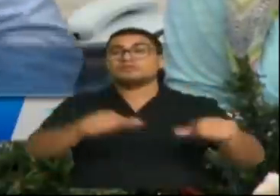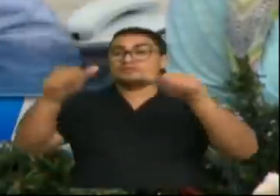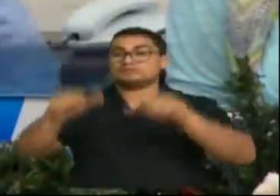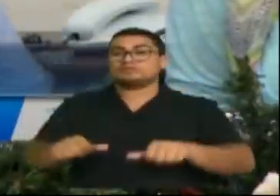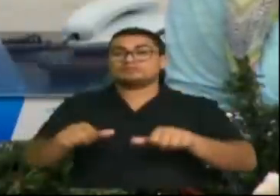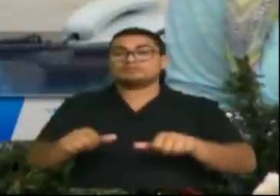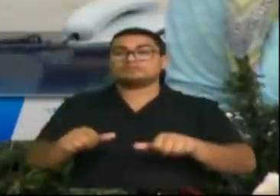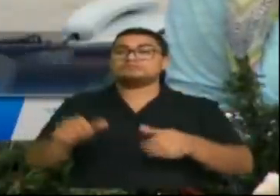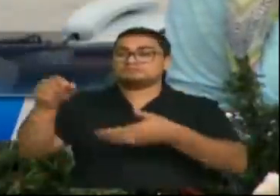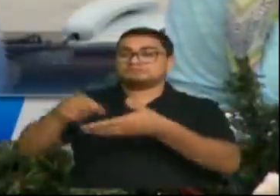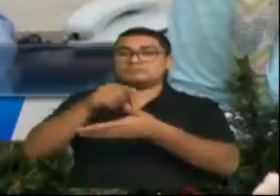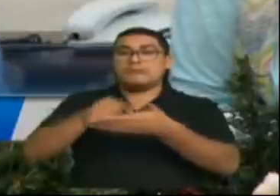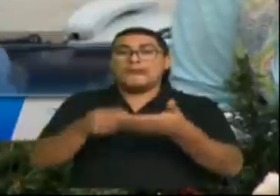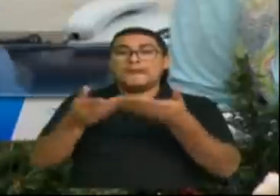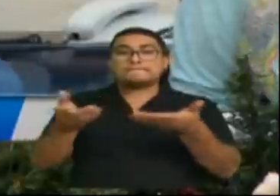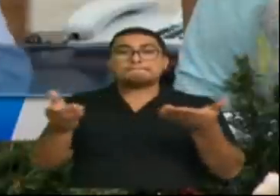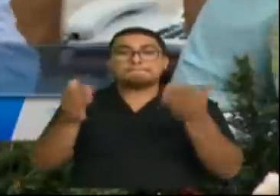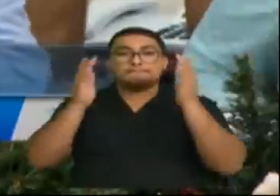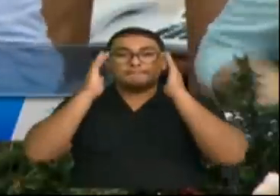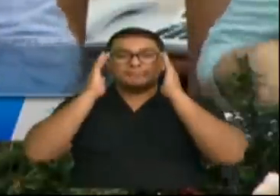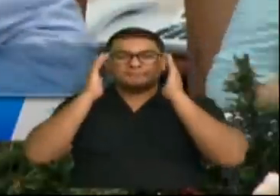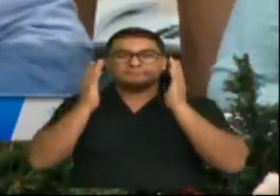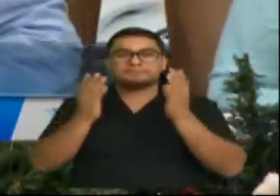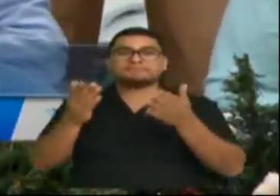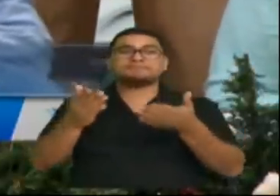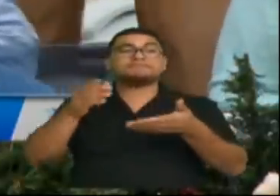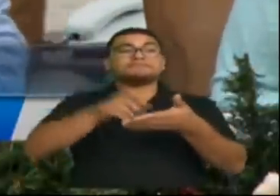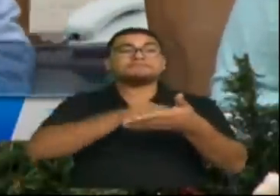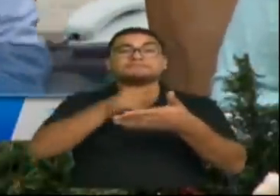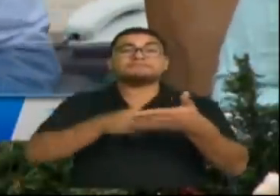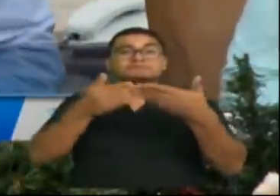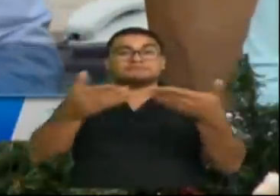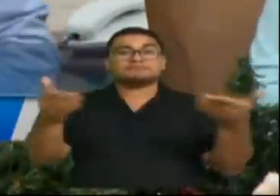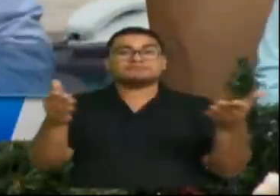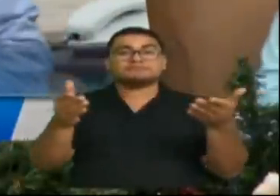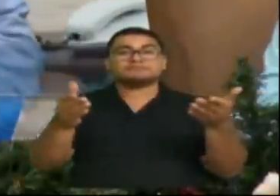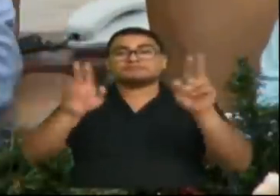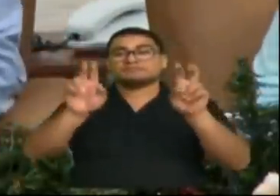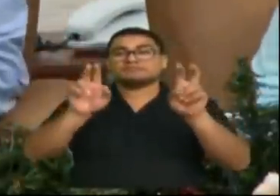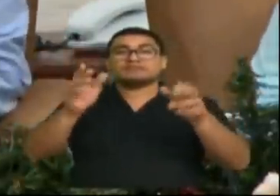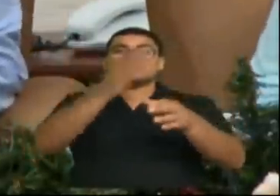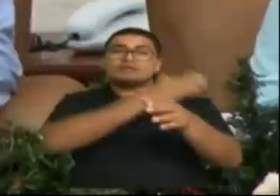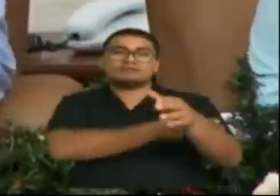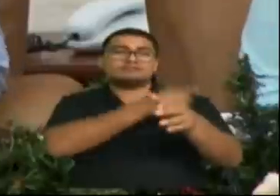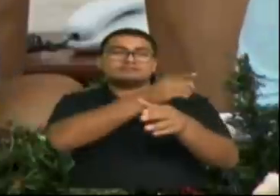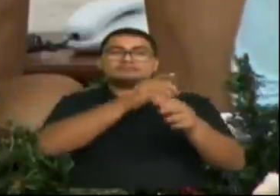votación sobre la petición de la desaforación y la pérdida